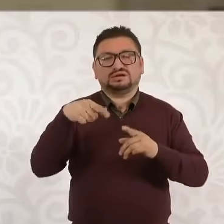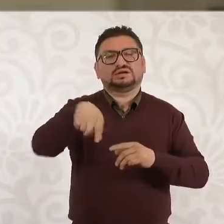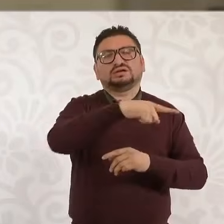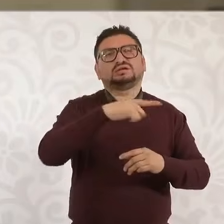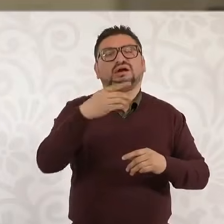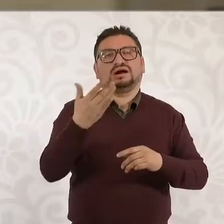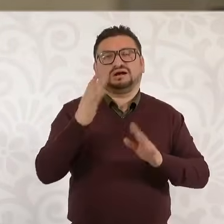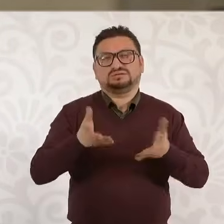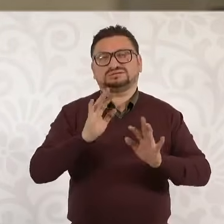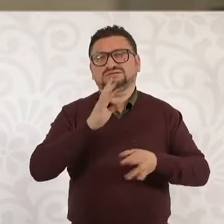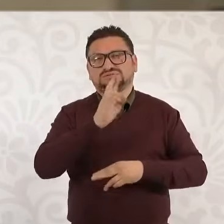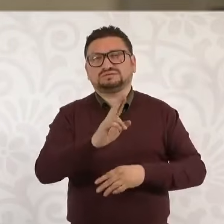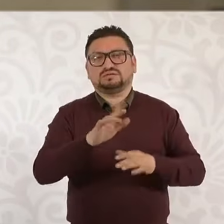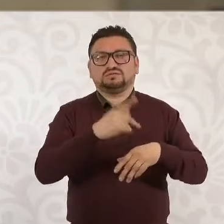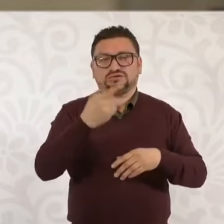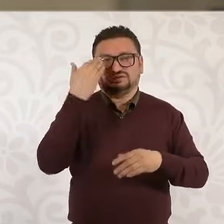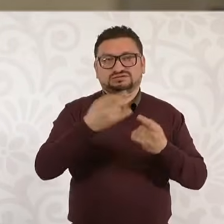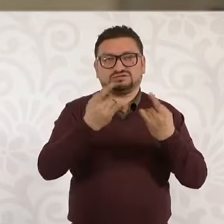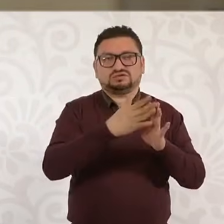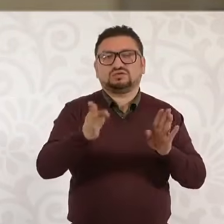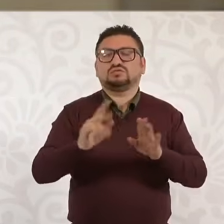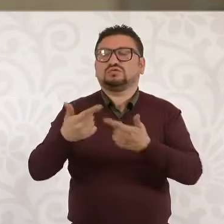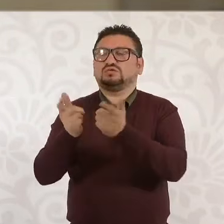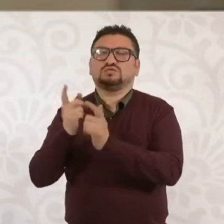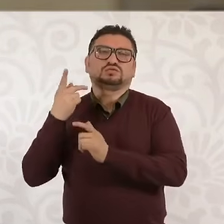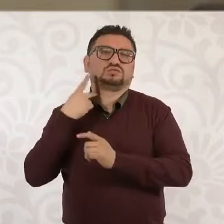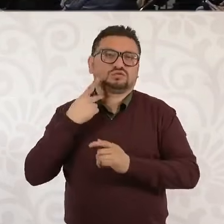ya ha respondido de que la propia narrativa de la oposición cómo lo